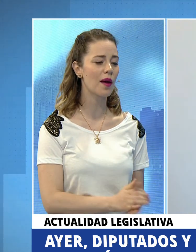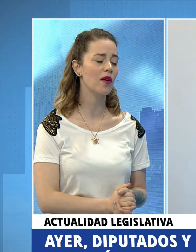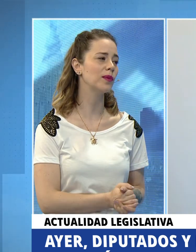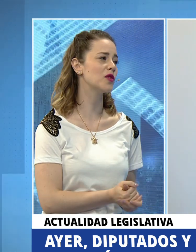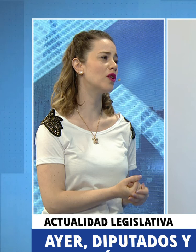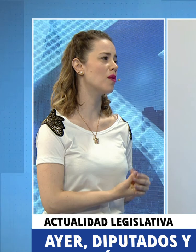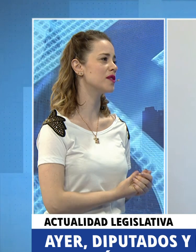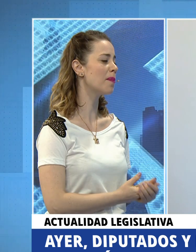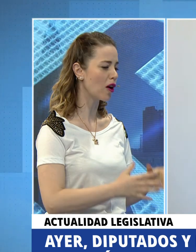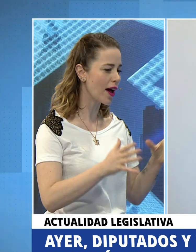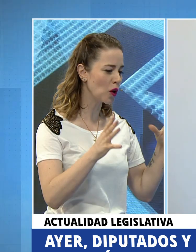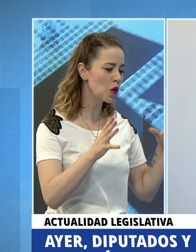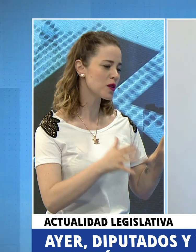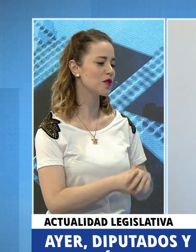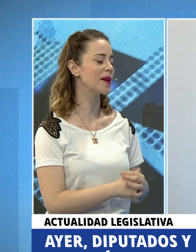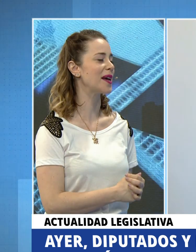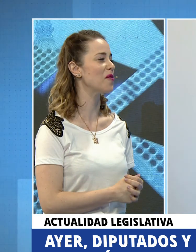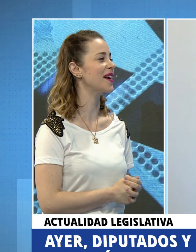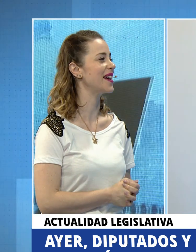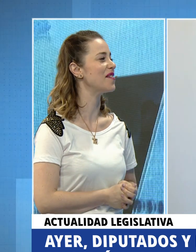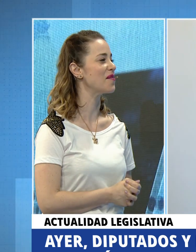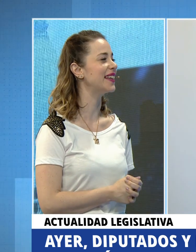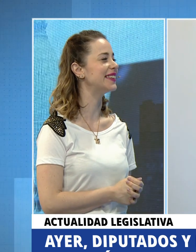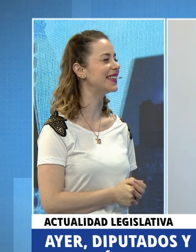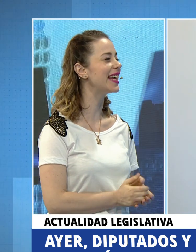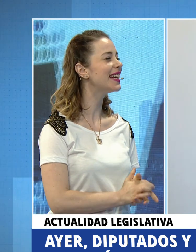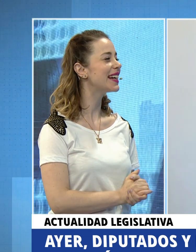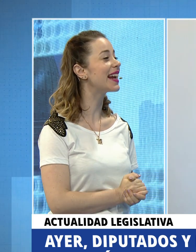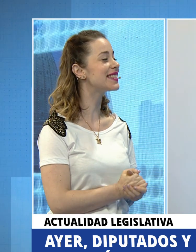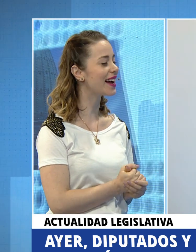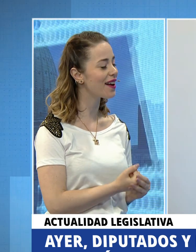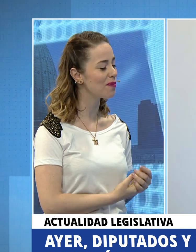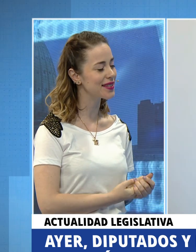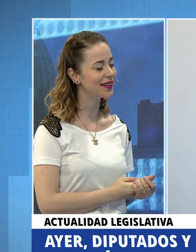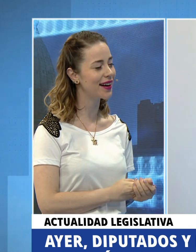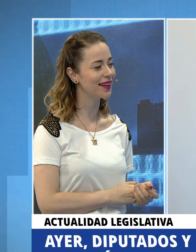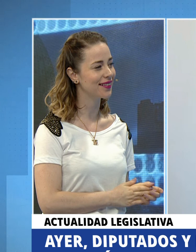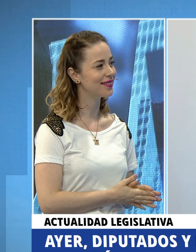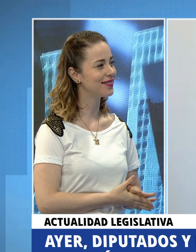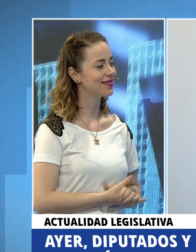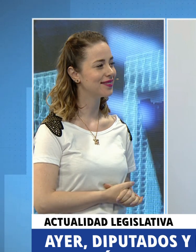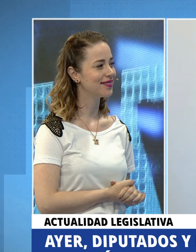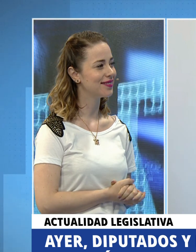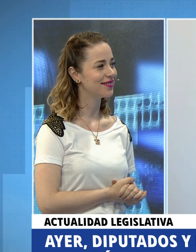Caro Ramos con nosotros, como siempre, arrojando luz sobre esas cosas que nos cuestan entender. Gracias, Caro, un placer tenerte.